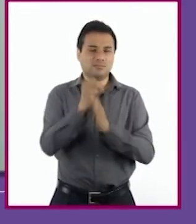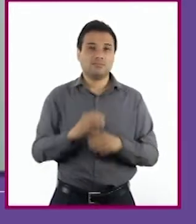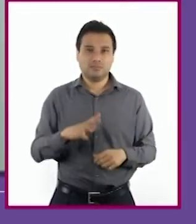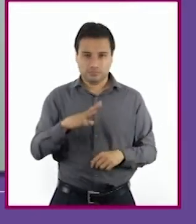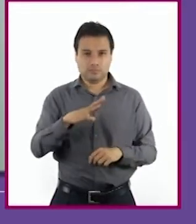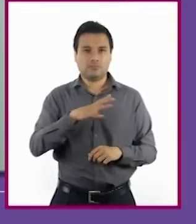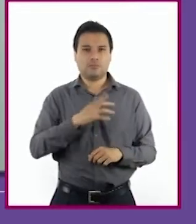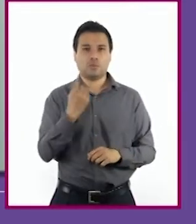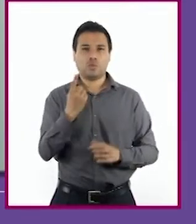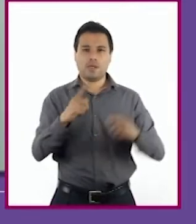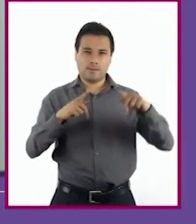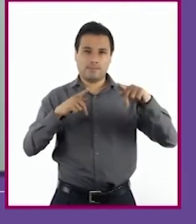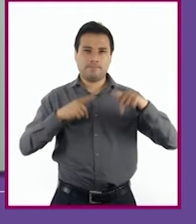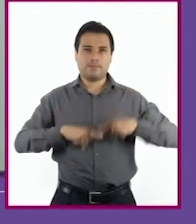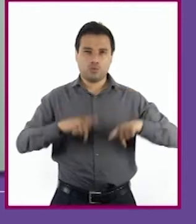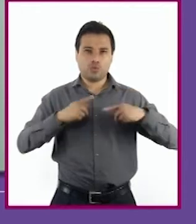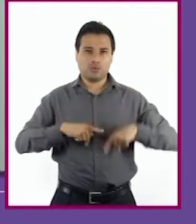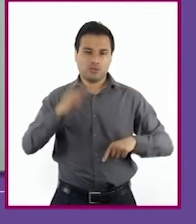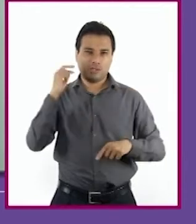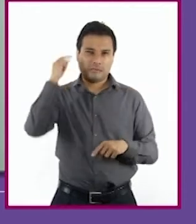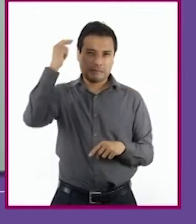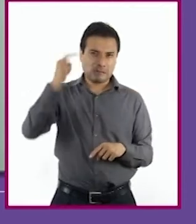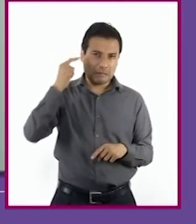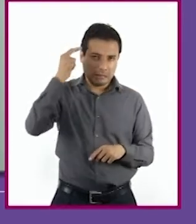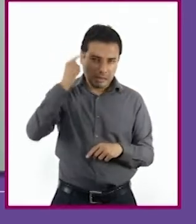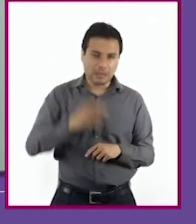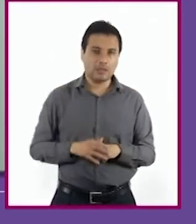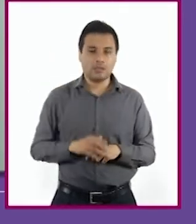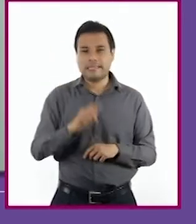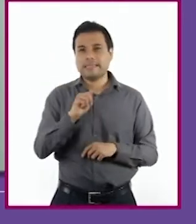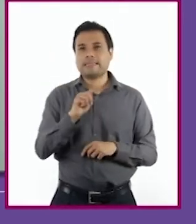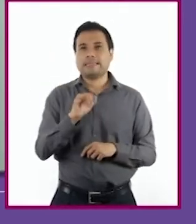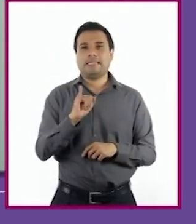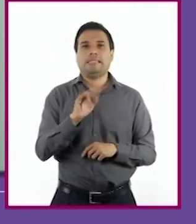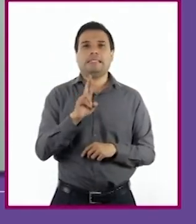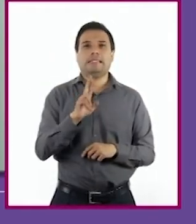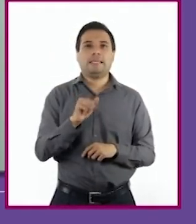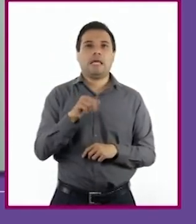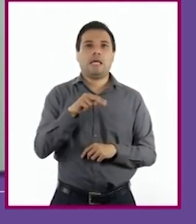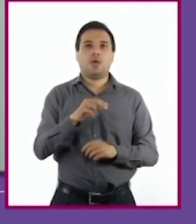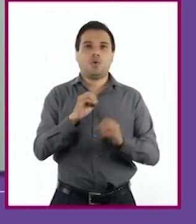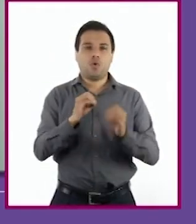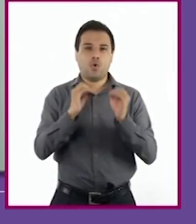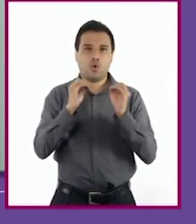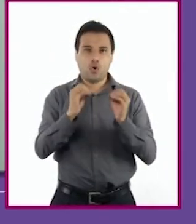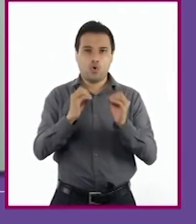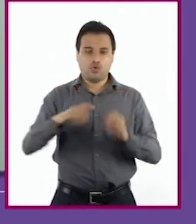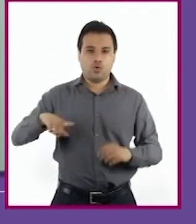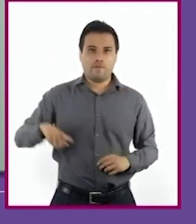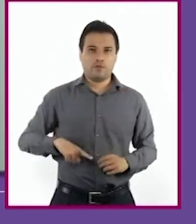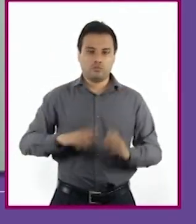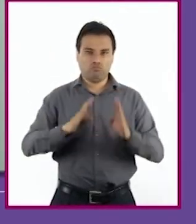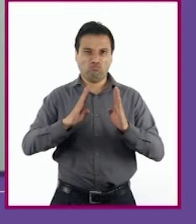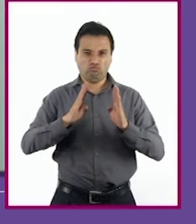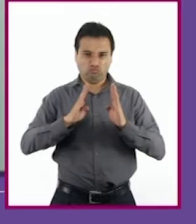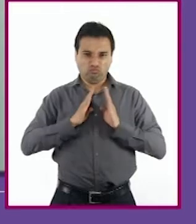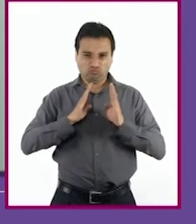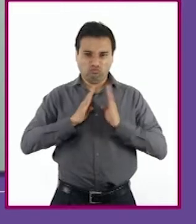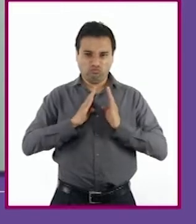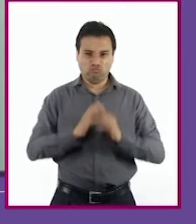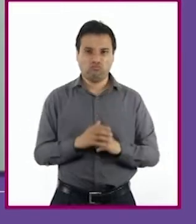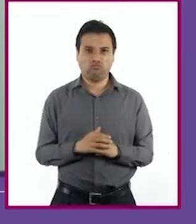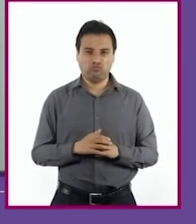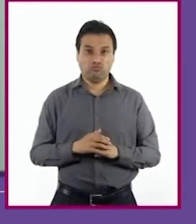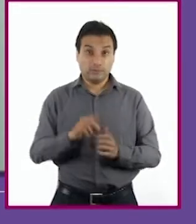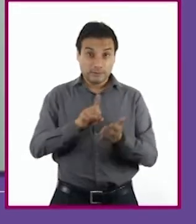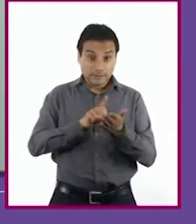monarca absoluto, un tirano, o bien de gobiernos militares, y desconocen en todo momento